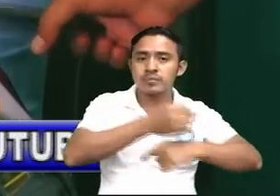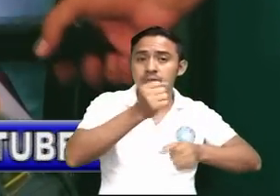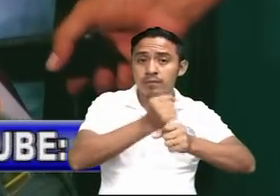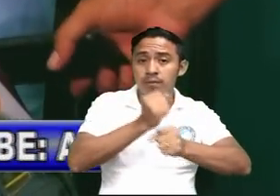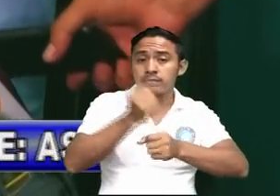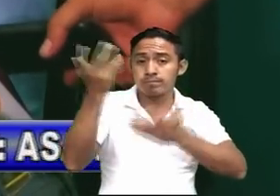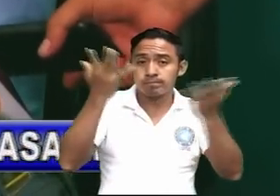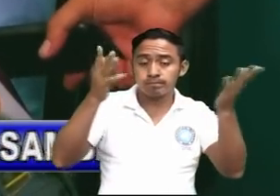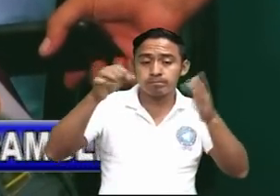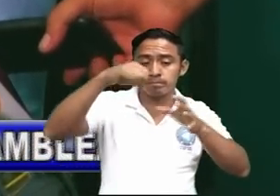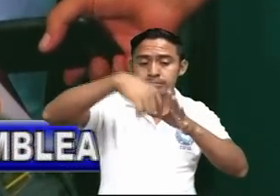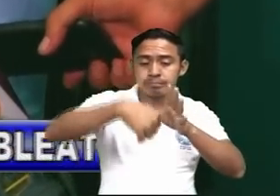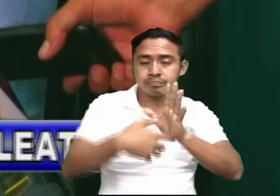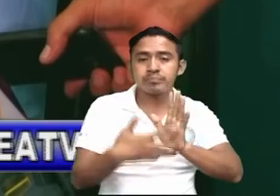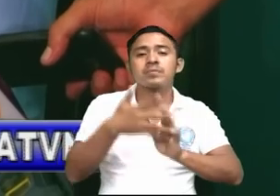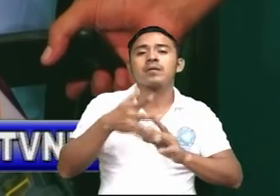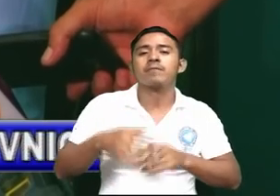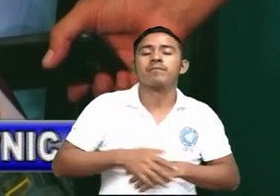con una inversión de